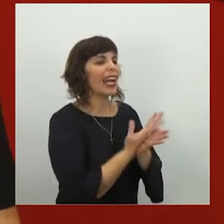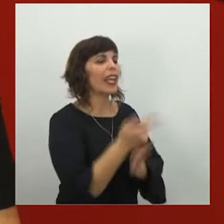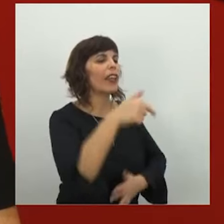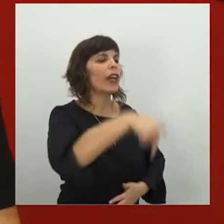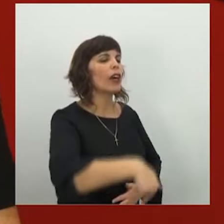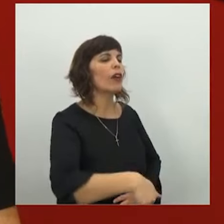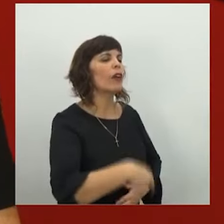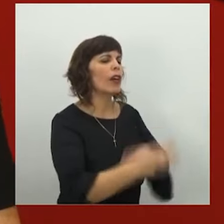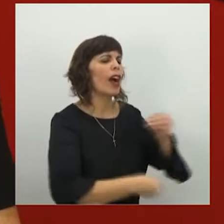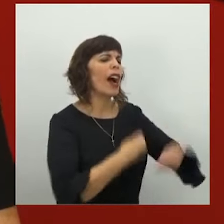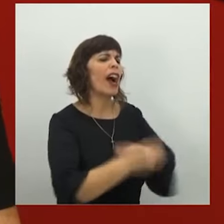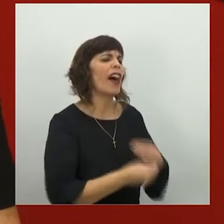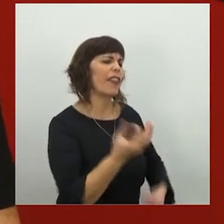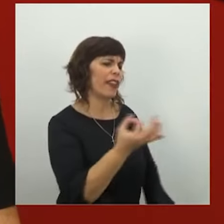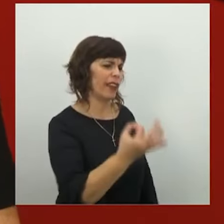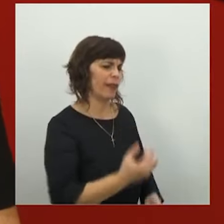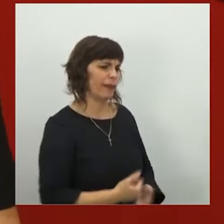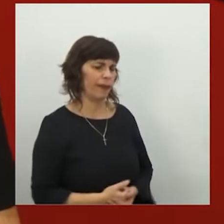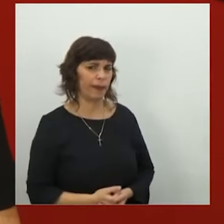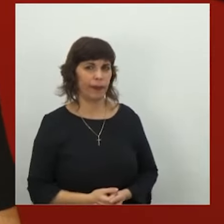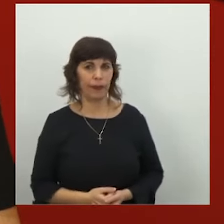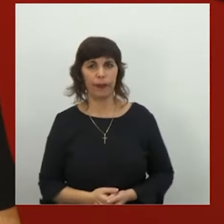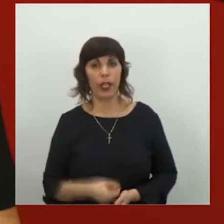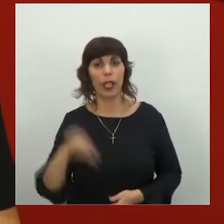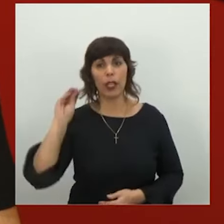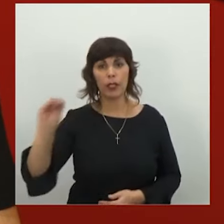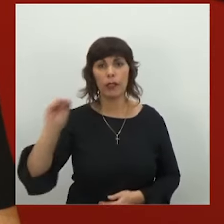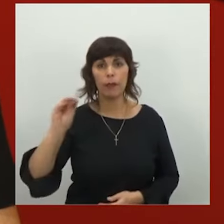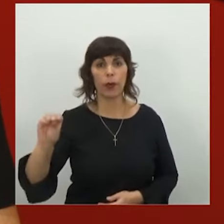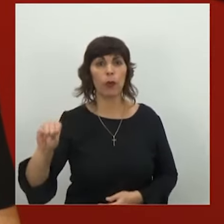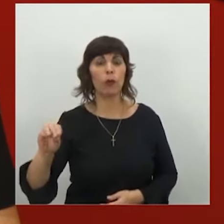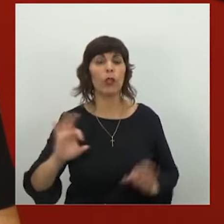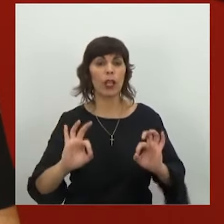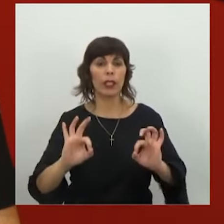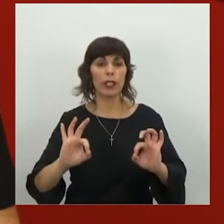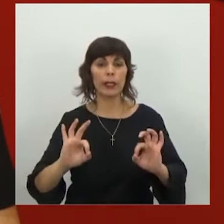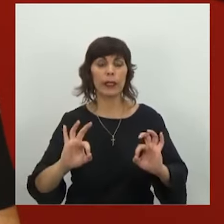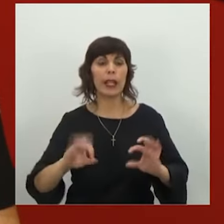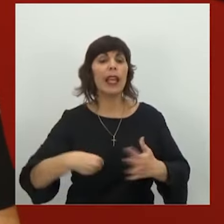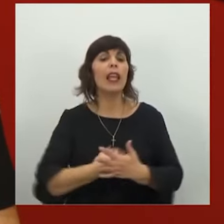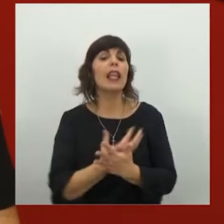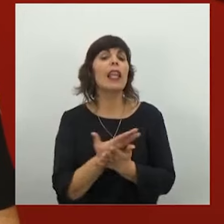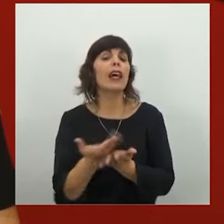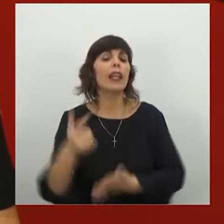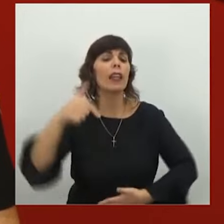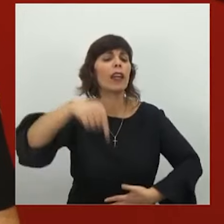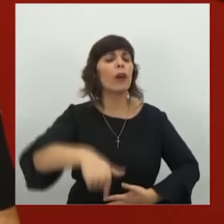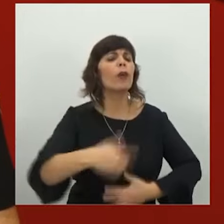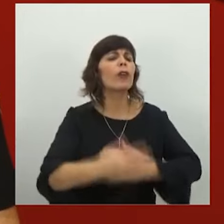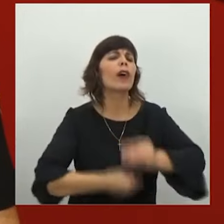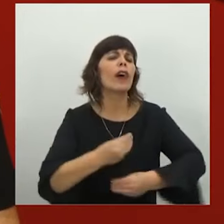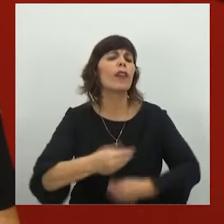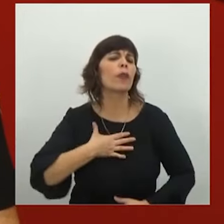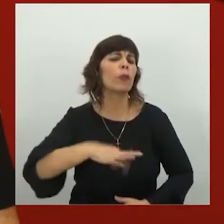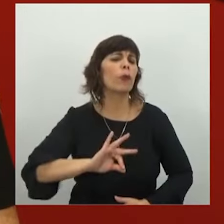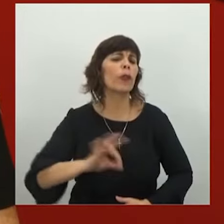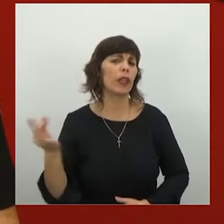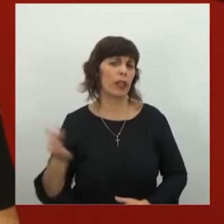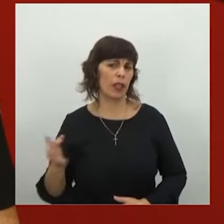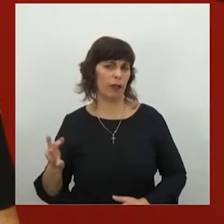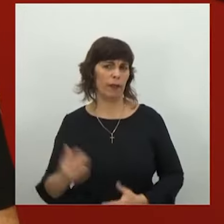gracia. Y esa es la pregunta, querido oyente. ¿Qué puede hacer hoy la gracia?